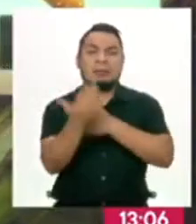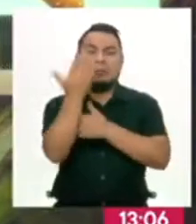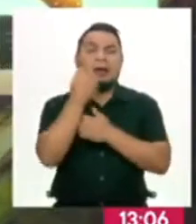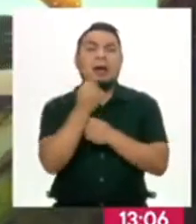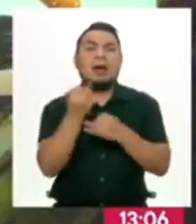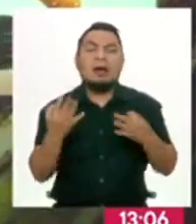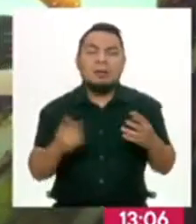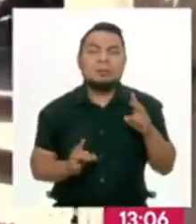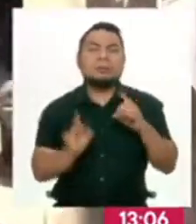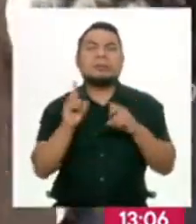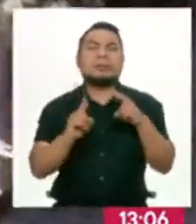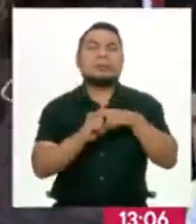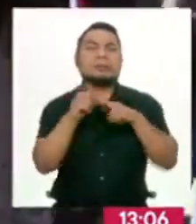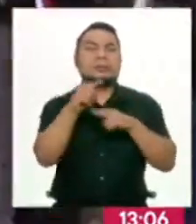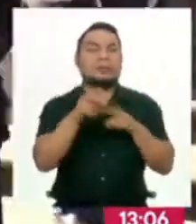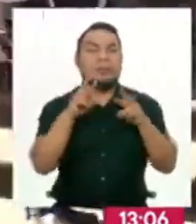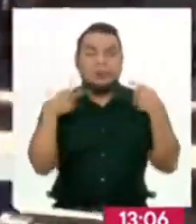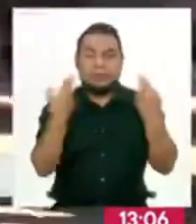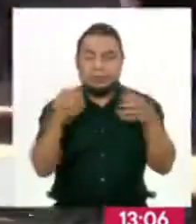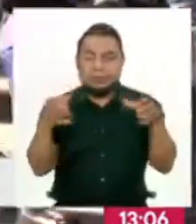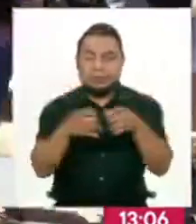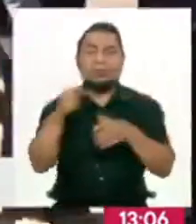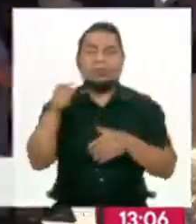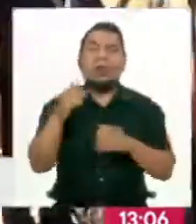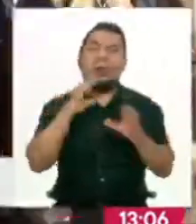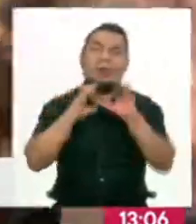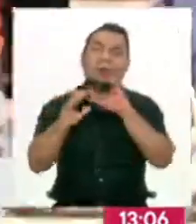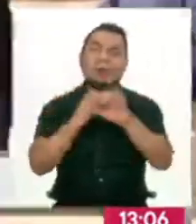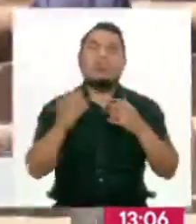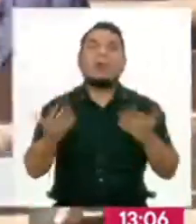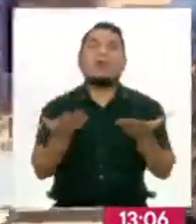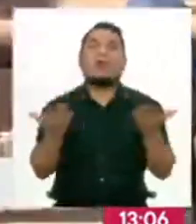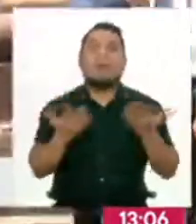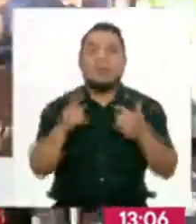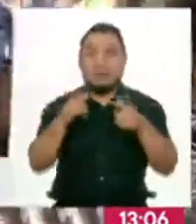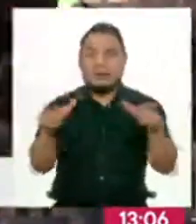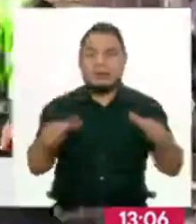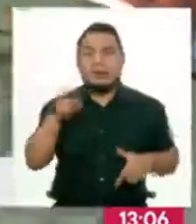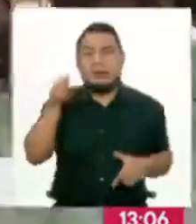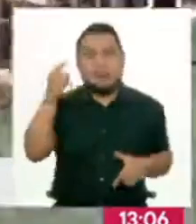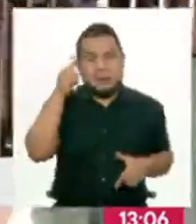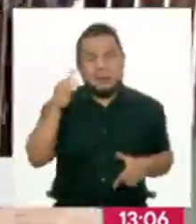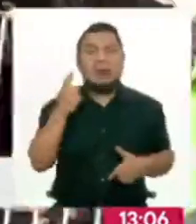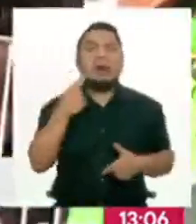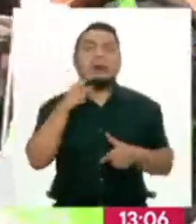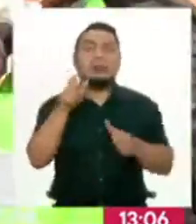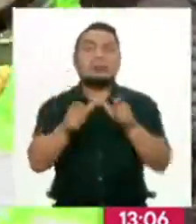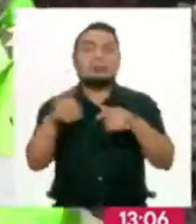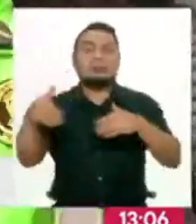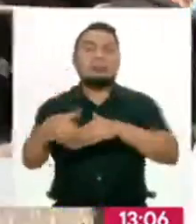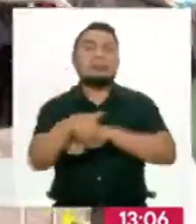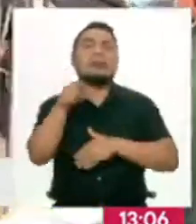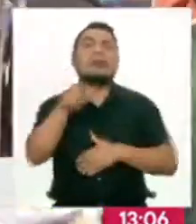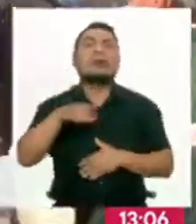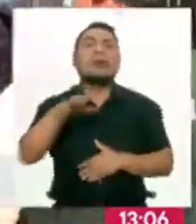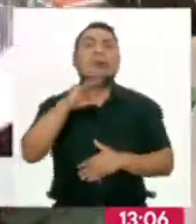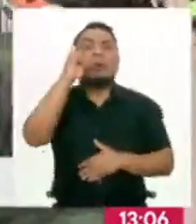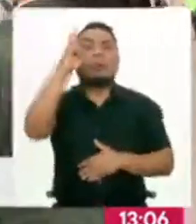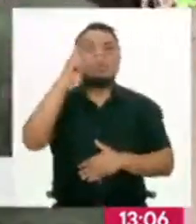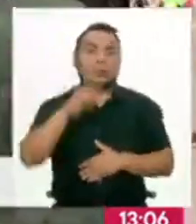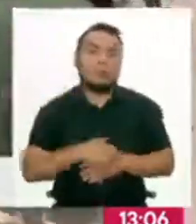Unos incidentes en la instalación de la mesa técnica de diálogo que se realizaba en el Paraninfo Universitario de la UNSAC en el